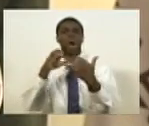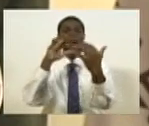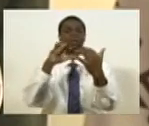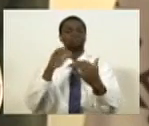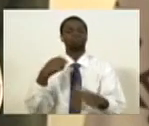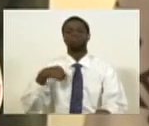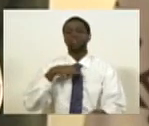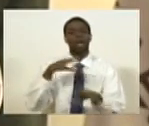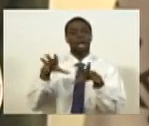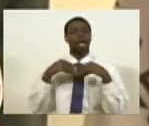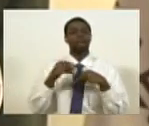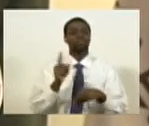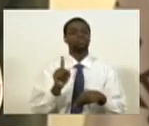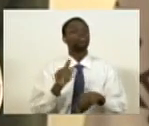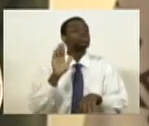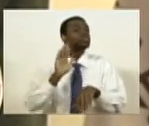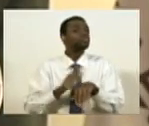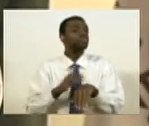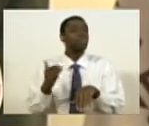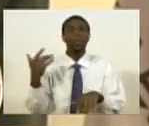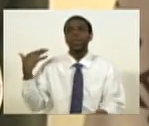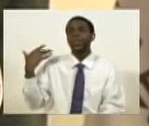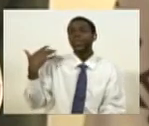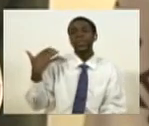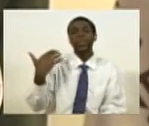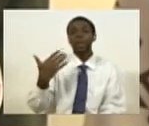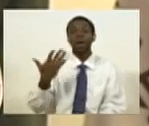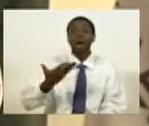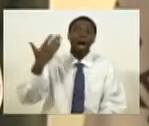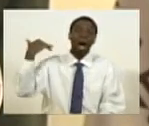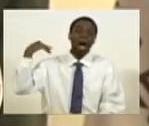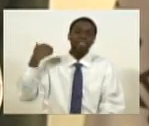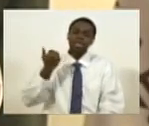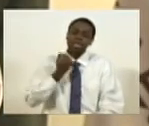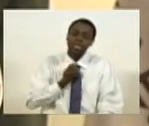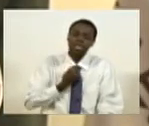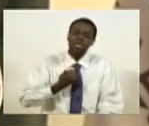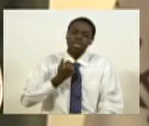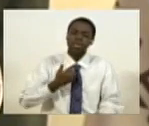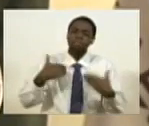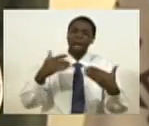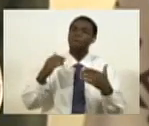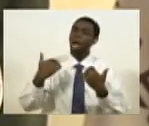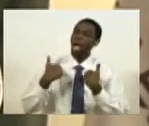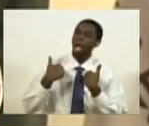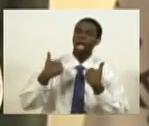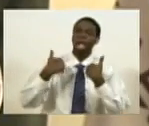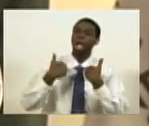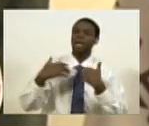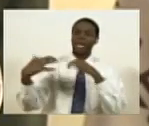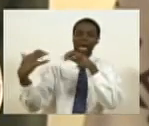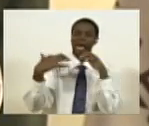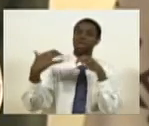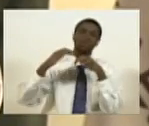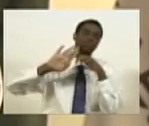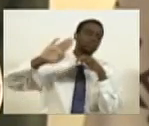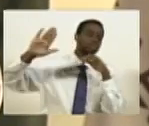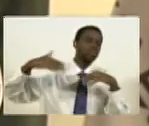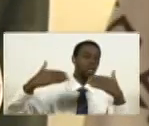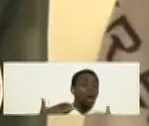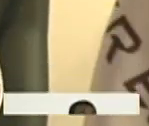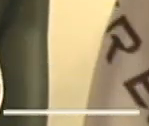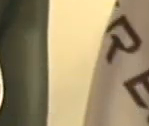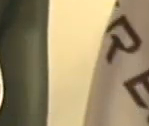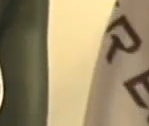largo sacrificio histórico el de nuestro pueblo para alejarnos del sufrimiento que trae la guerra. El dolor